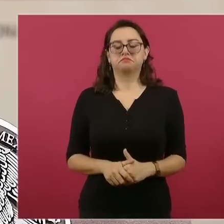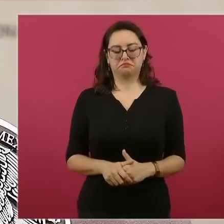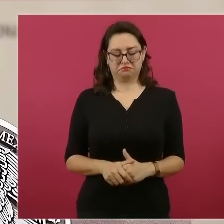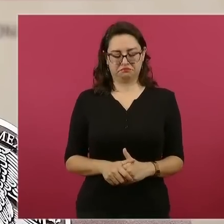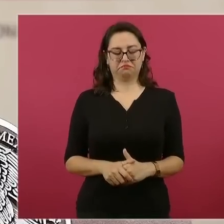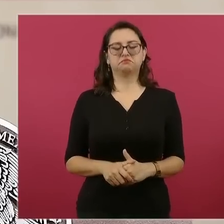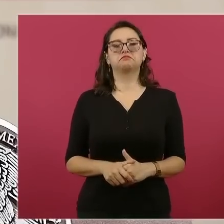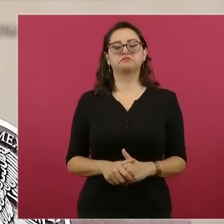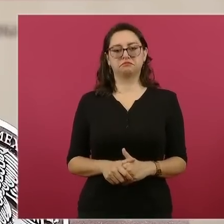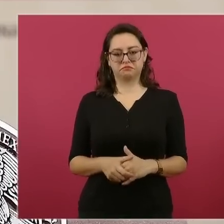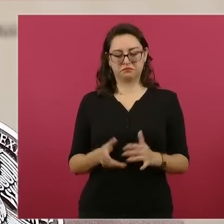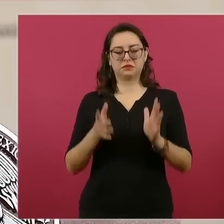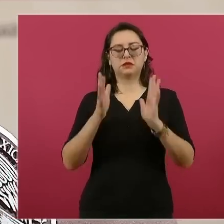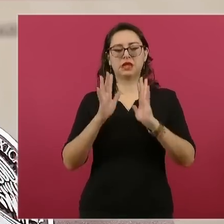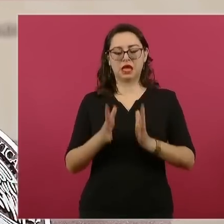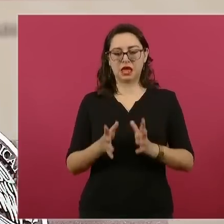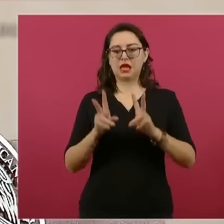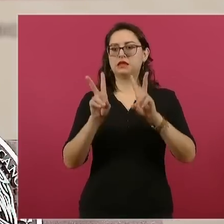drogas,